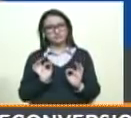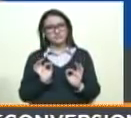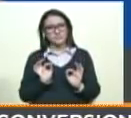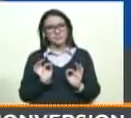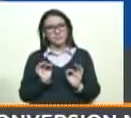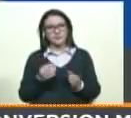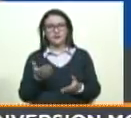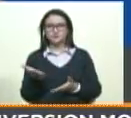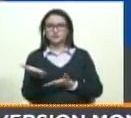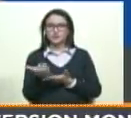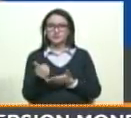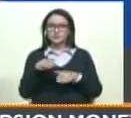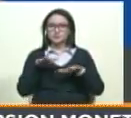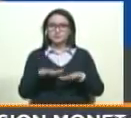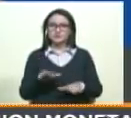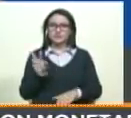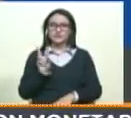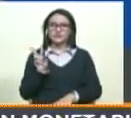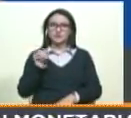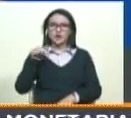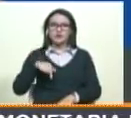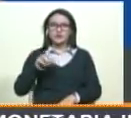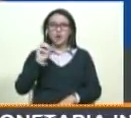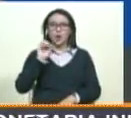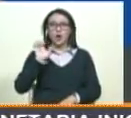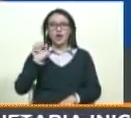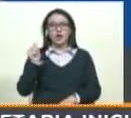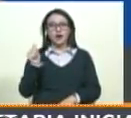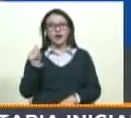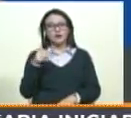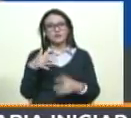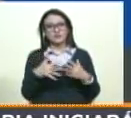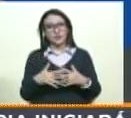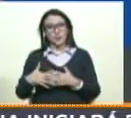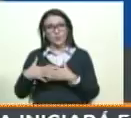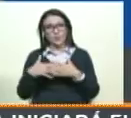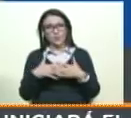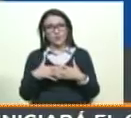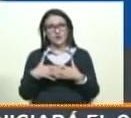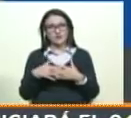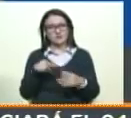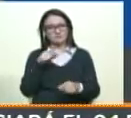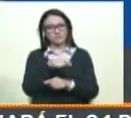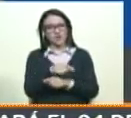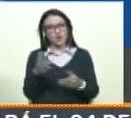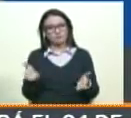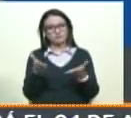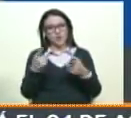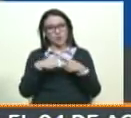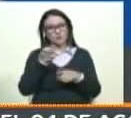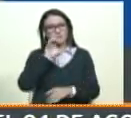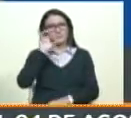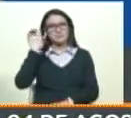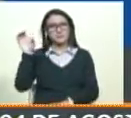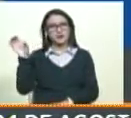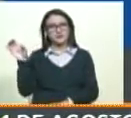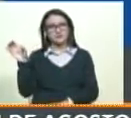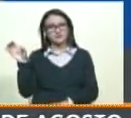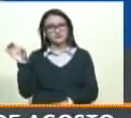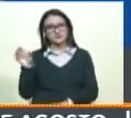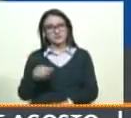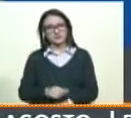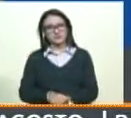de la solicitud de suspensión de Venezuela aquí en la OEA que Estados Unidos está impulsando y otros países.